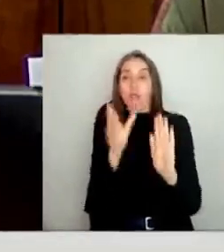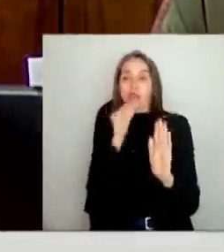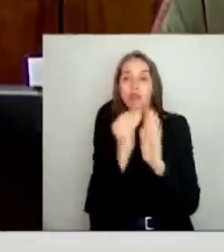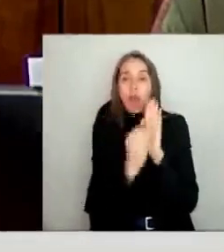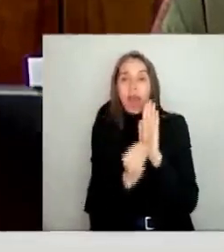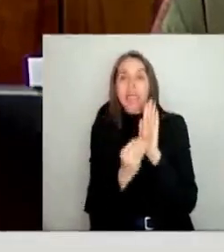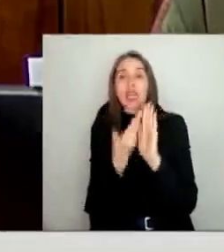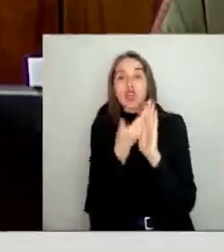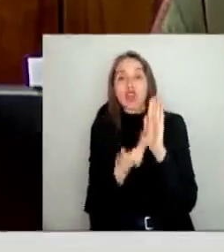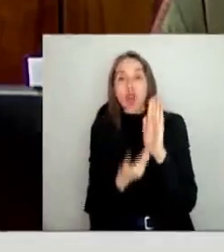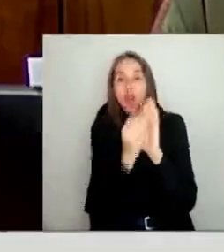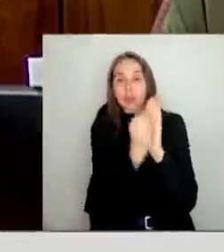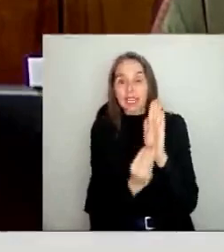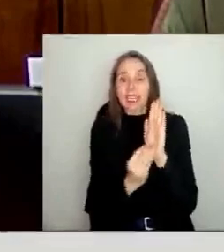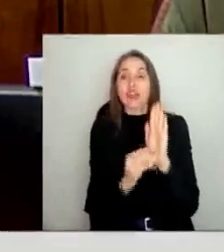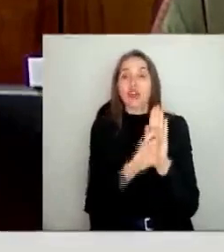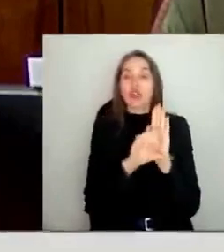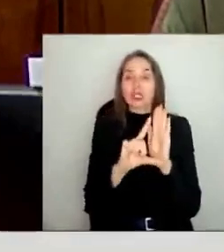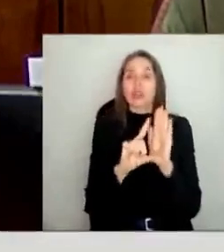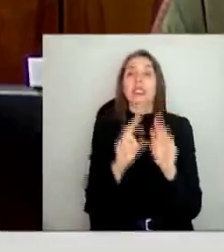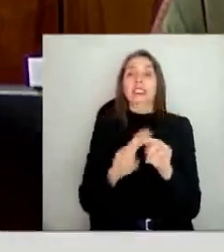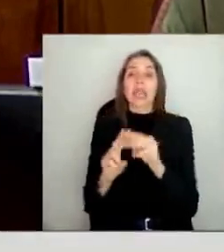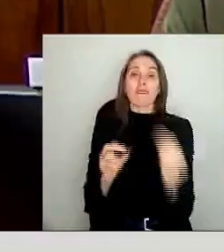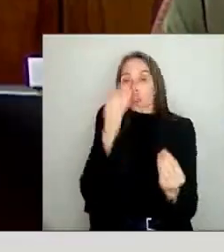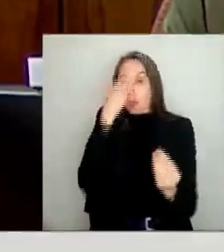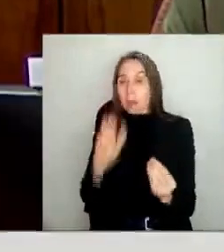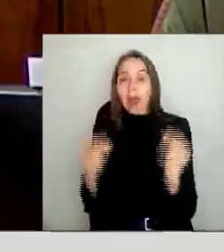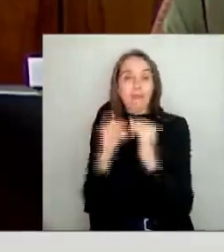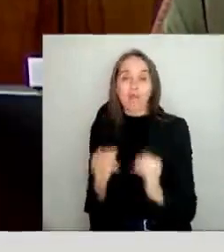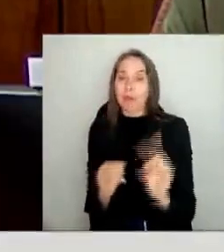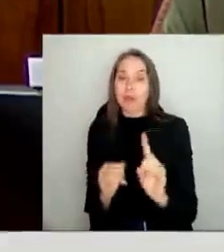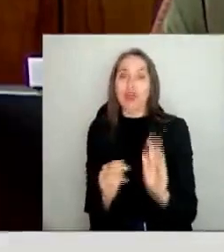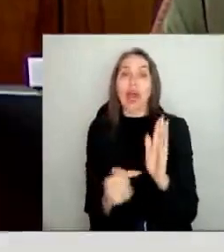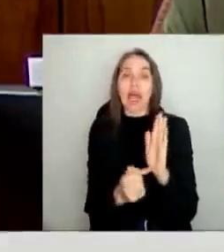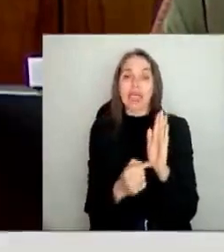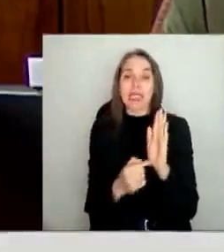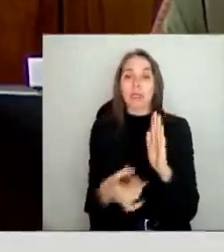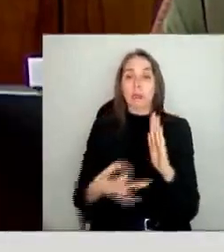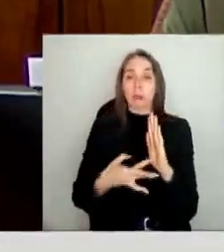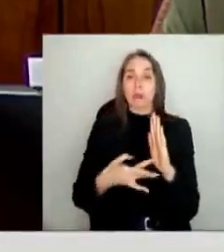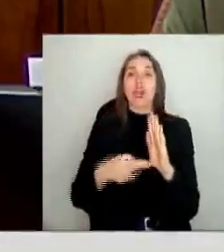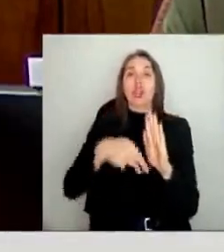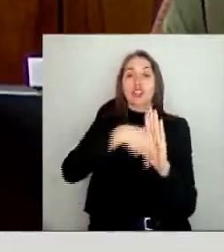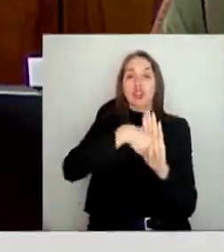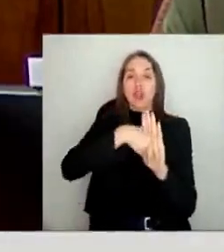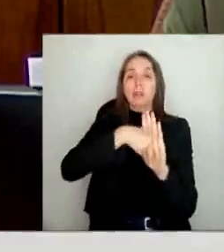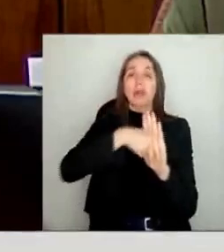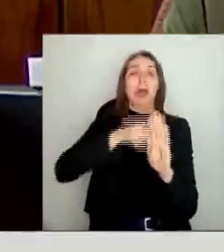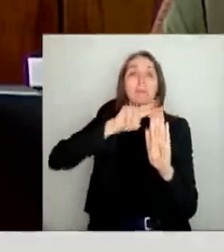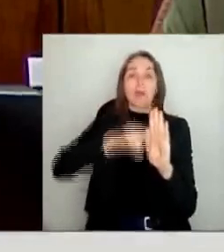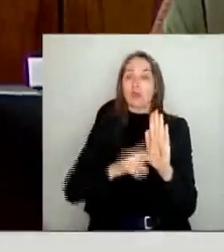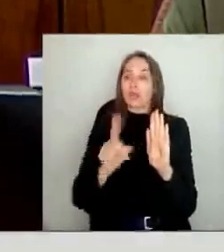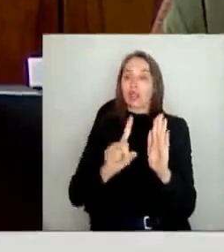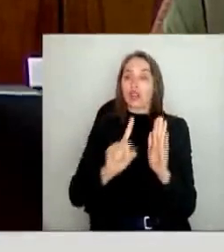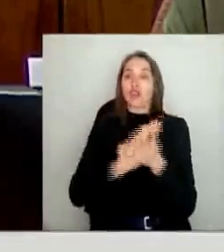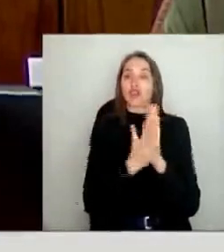se quiere ejecutar de buena o mala forma aquí lo que hay es es el saltarse una norma a través de modificar no la constitución en su cuerpo